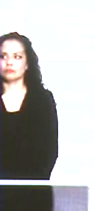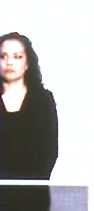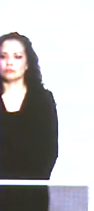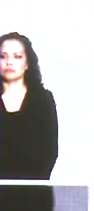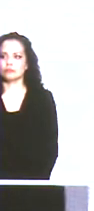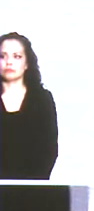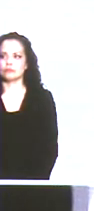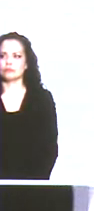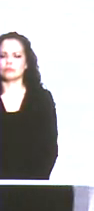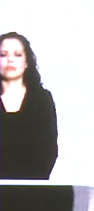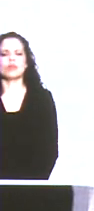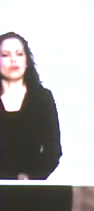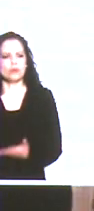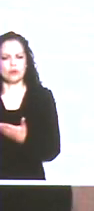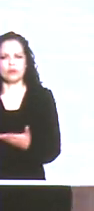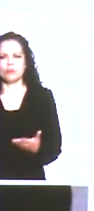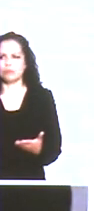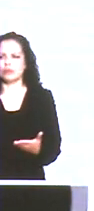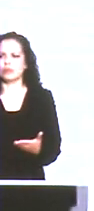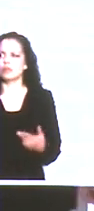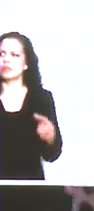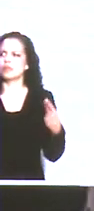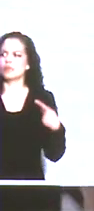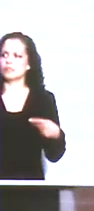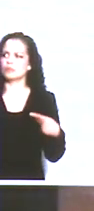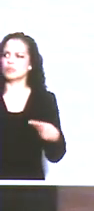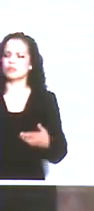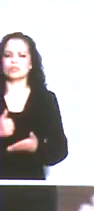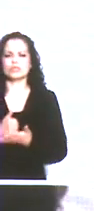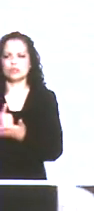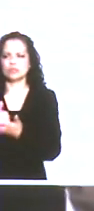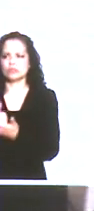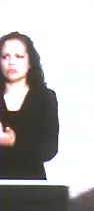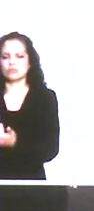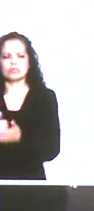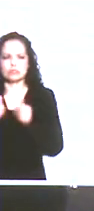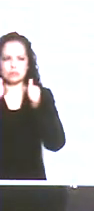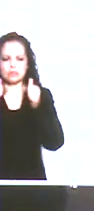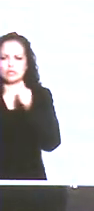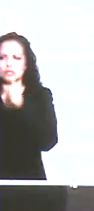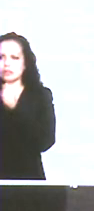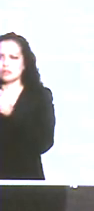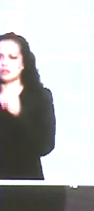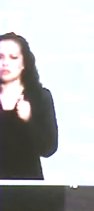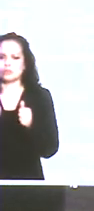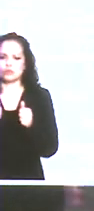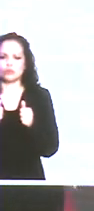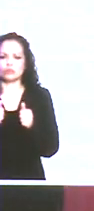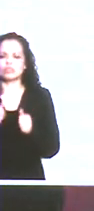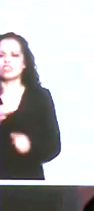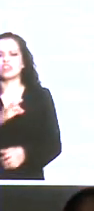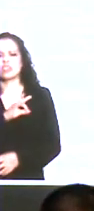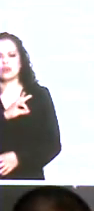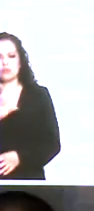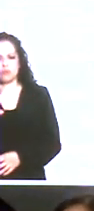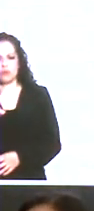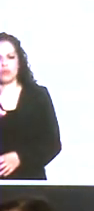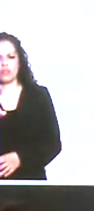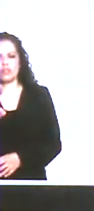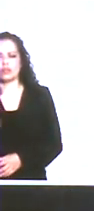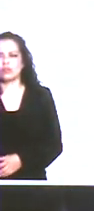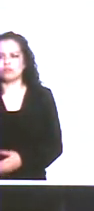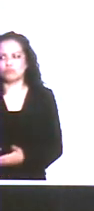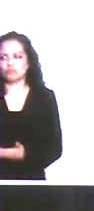Le voy a solicitar a la comisión que esté muy pendiente de que pueda elaborarse un